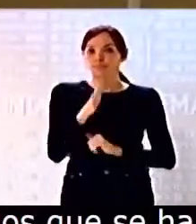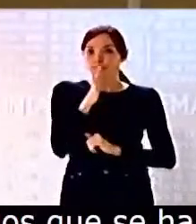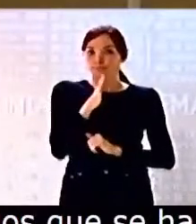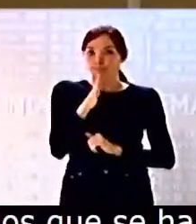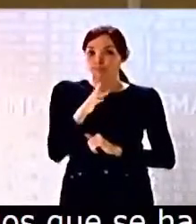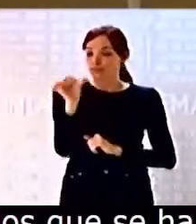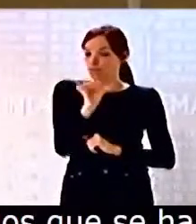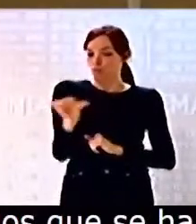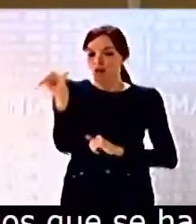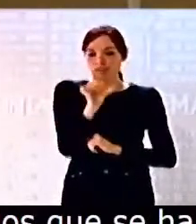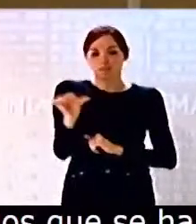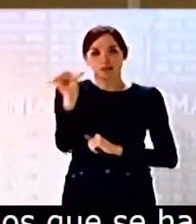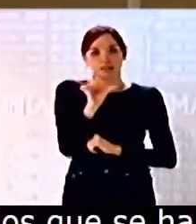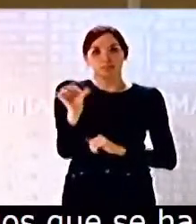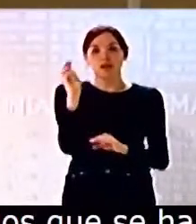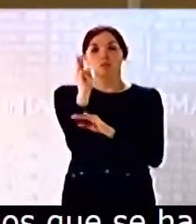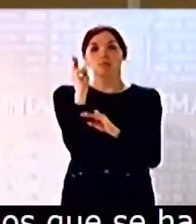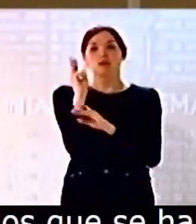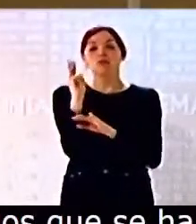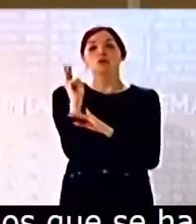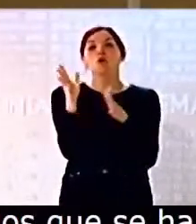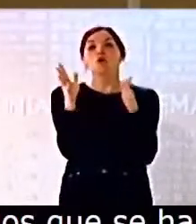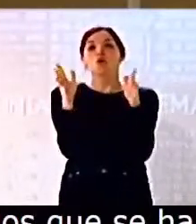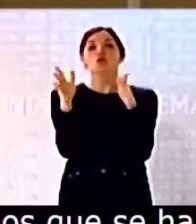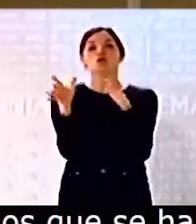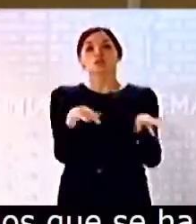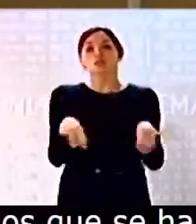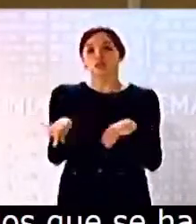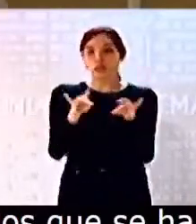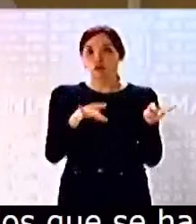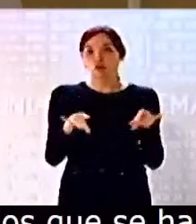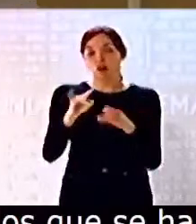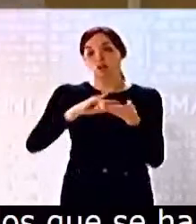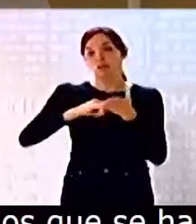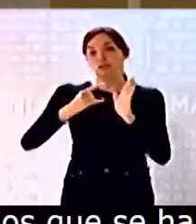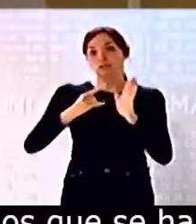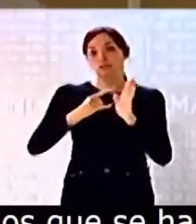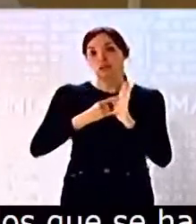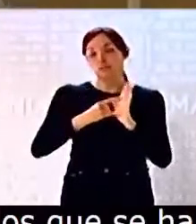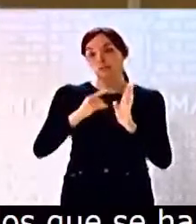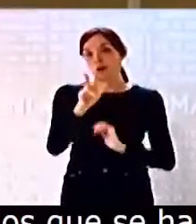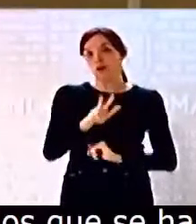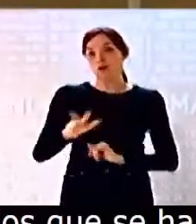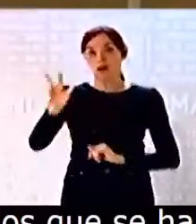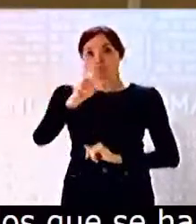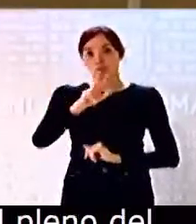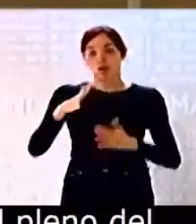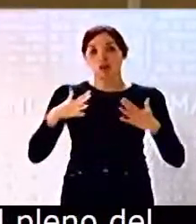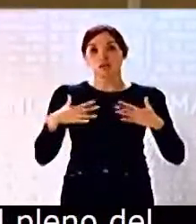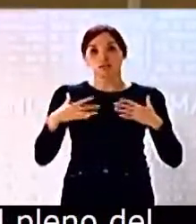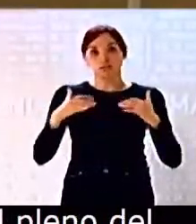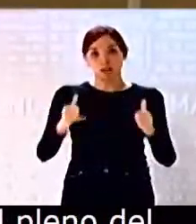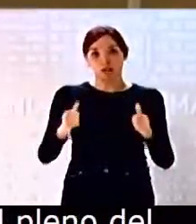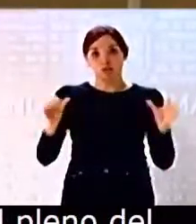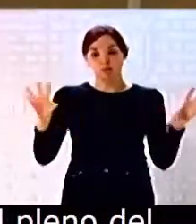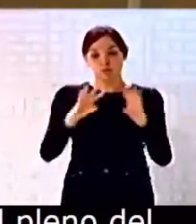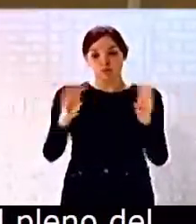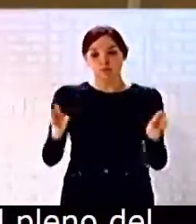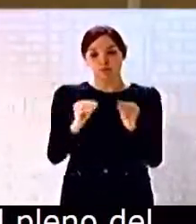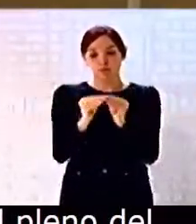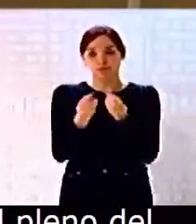todas las semanas del Pleno del Consejo Interterritorial del Sistema Nacional de